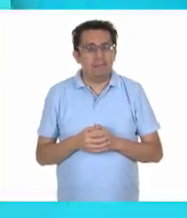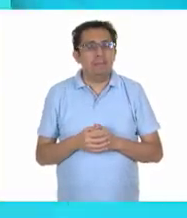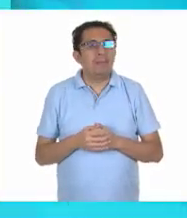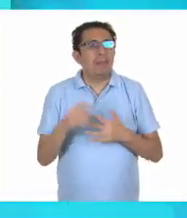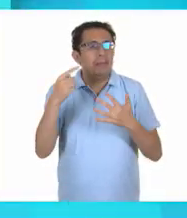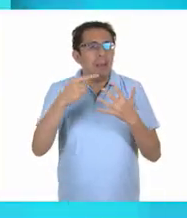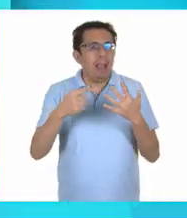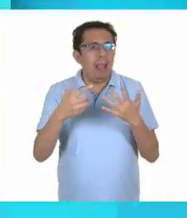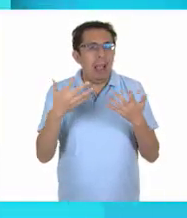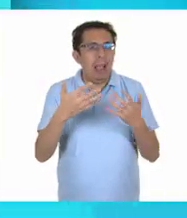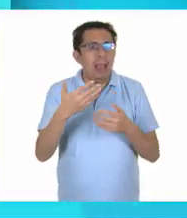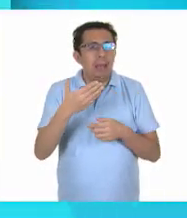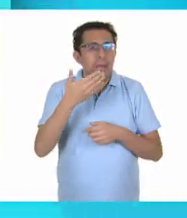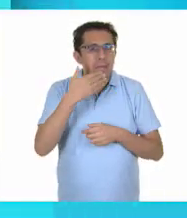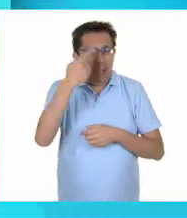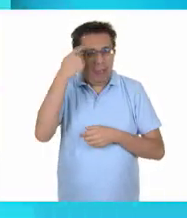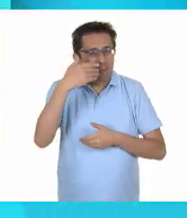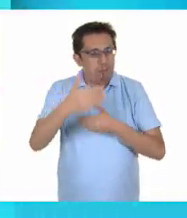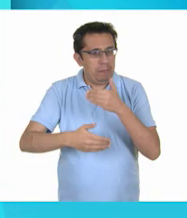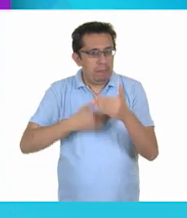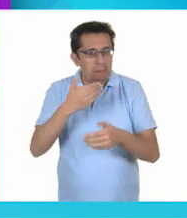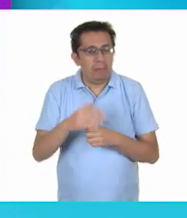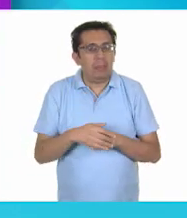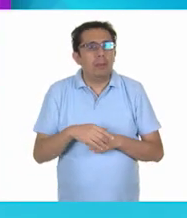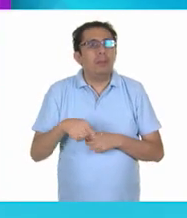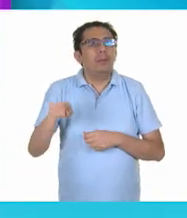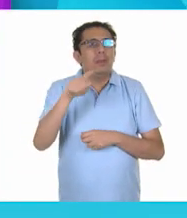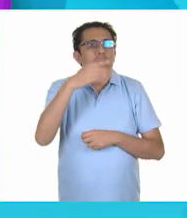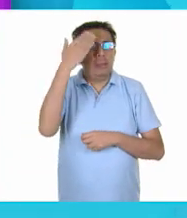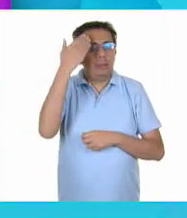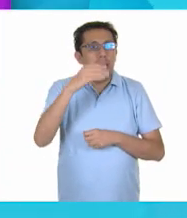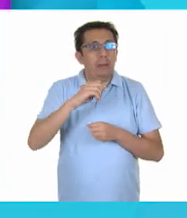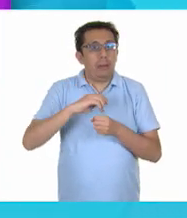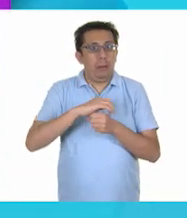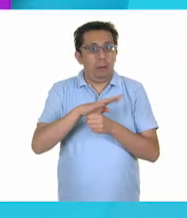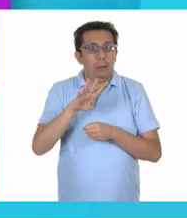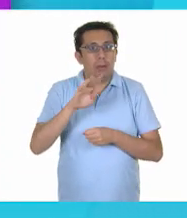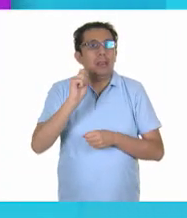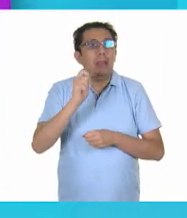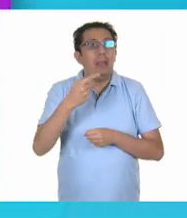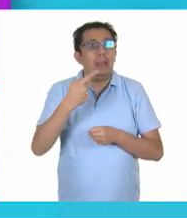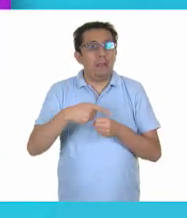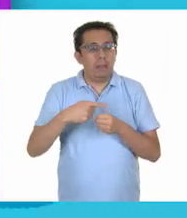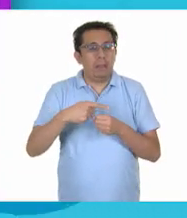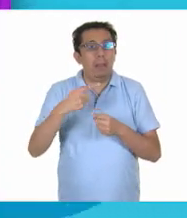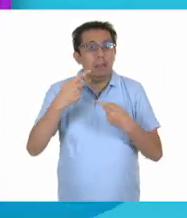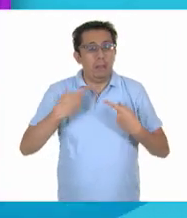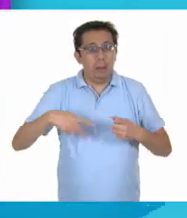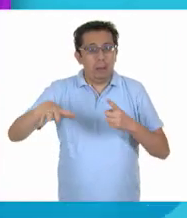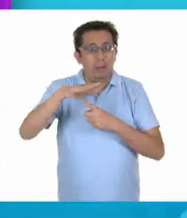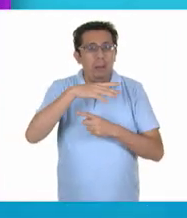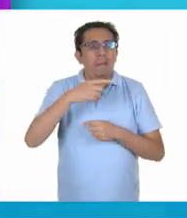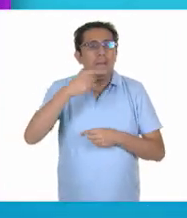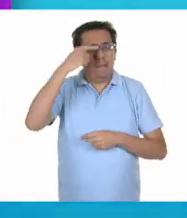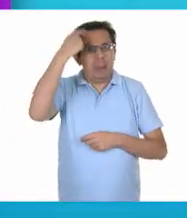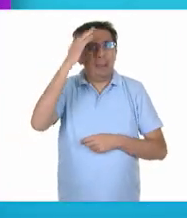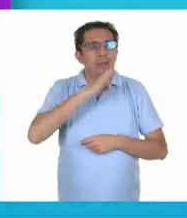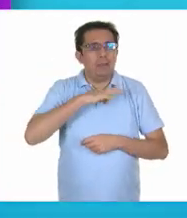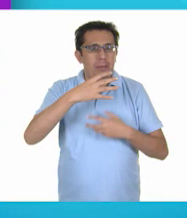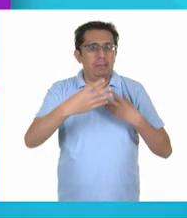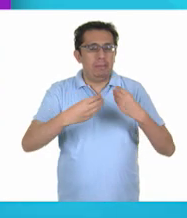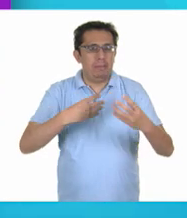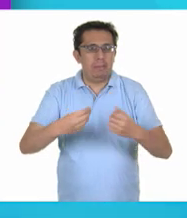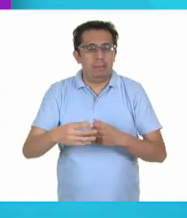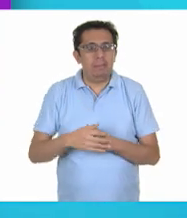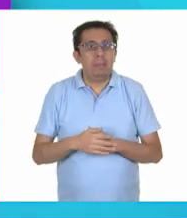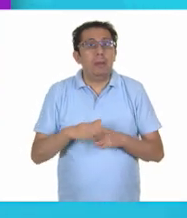Buenas prácticas para seguir adelante. Como todos sabemos, la COVID-19 es una enfermedad que se contagia muy fácilmente entre las